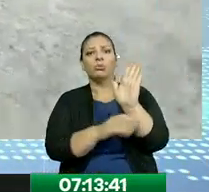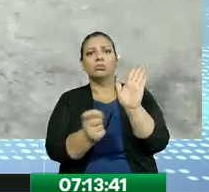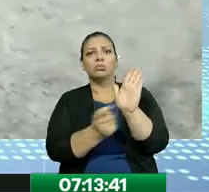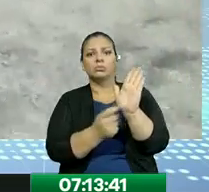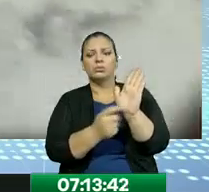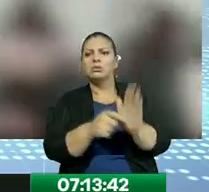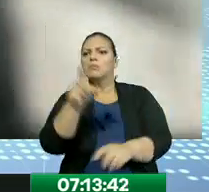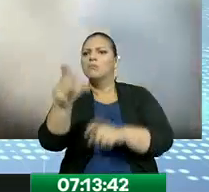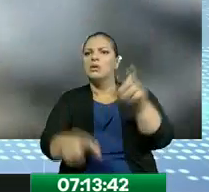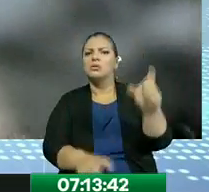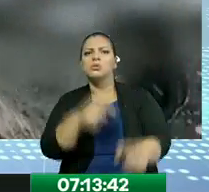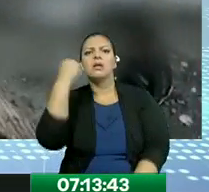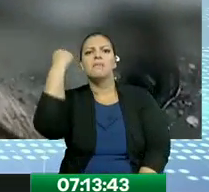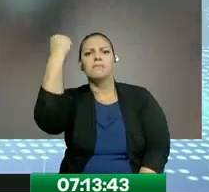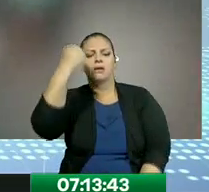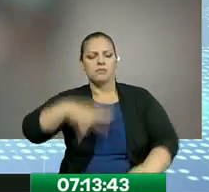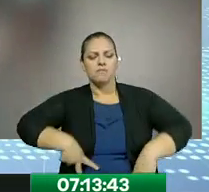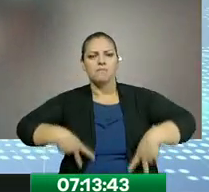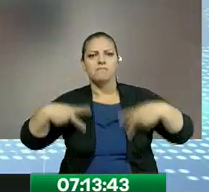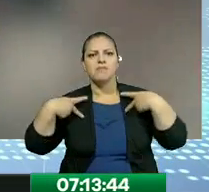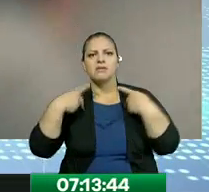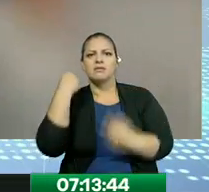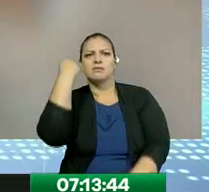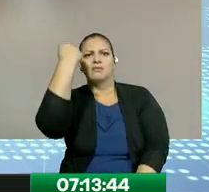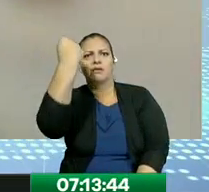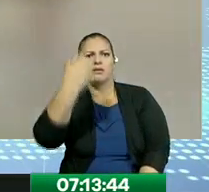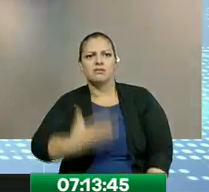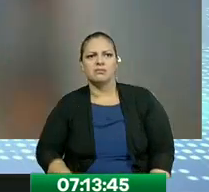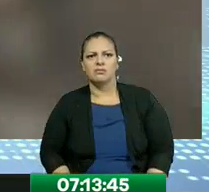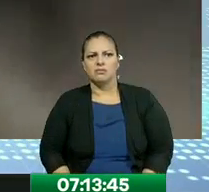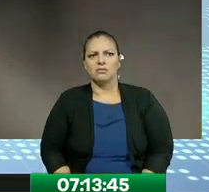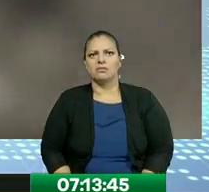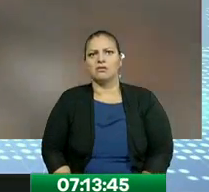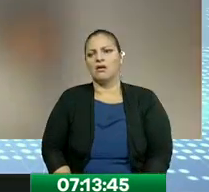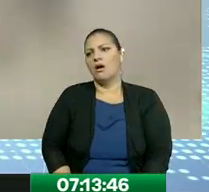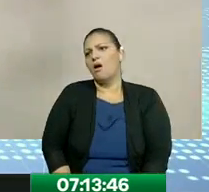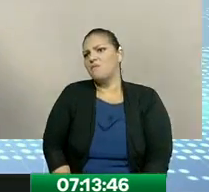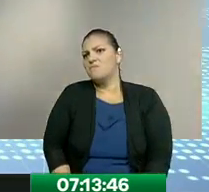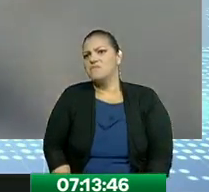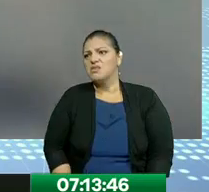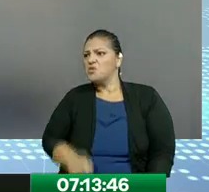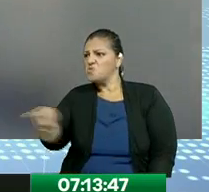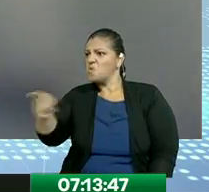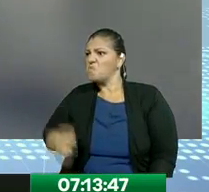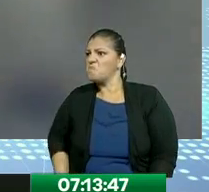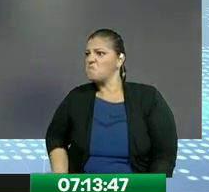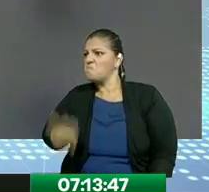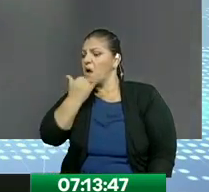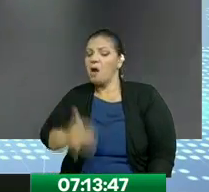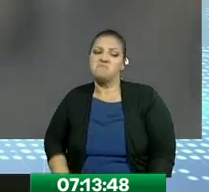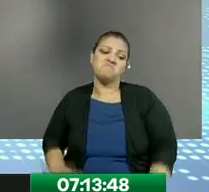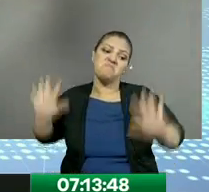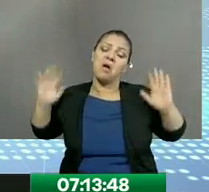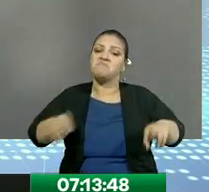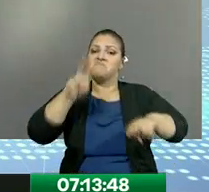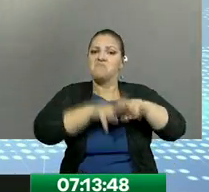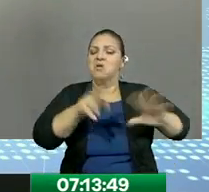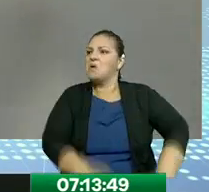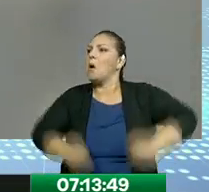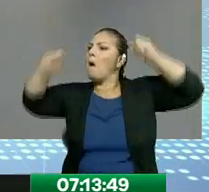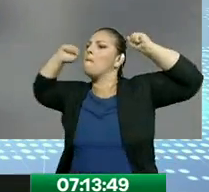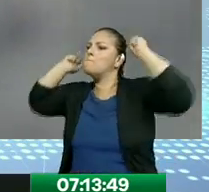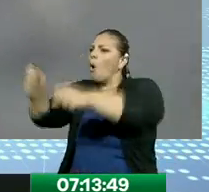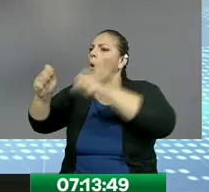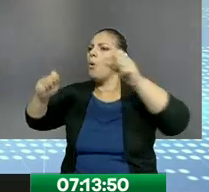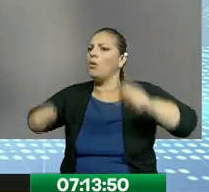y el derecho a la vida. Si no, pues agarremos ahorita mismo y yo te doy un sillazo y tú me das un trompón. Y zanjamos